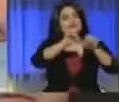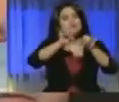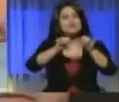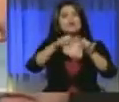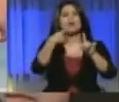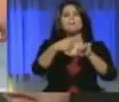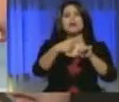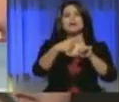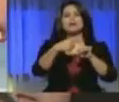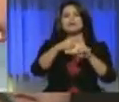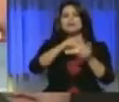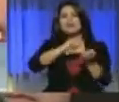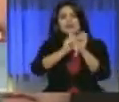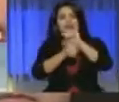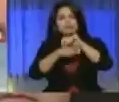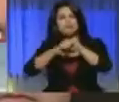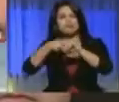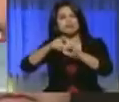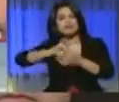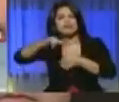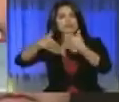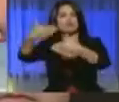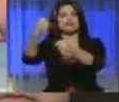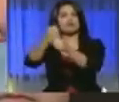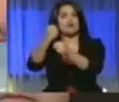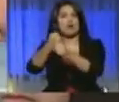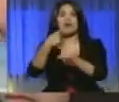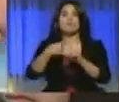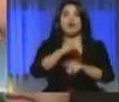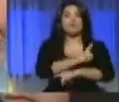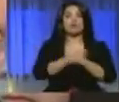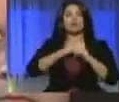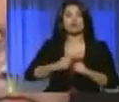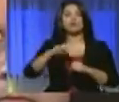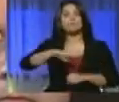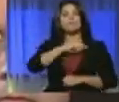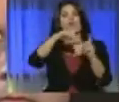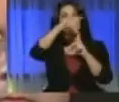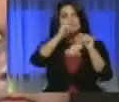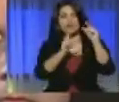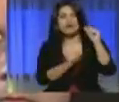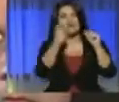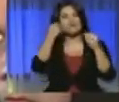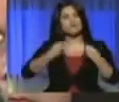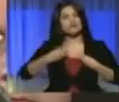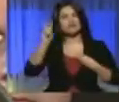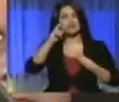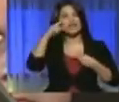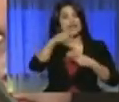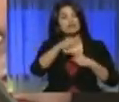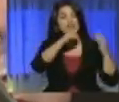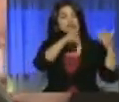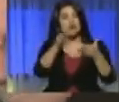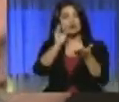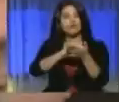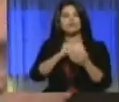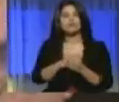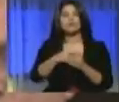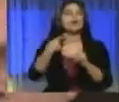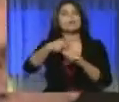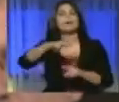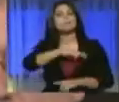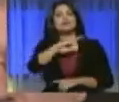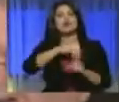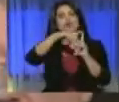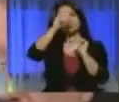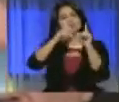reimpulso, el fortalecimiento de la gran misión a toda vida Venezuela, que lo estamos retomando con fuerza. La gran misión a toda vida Venezuela forma parte del